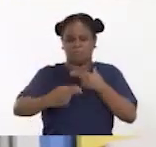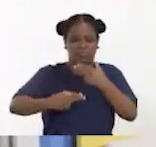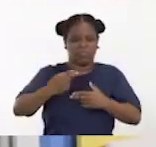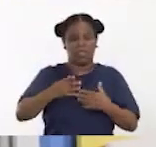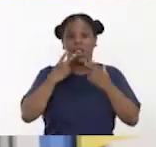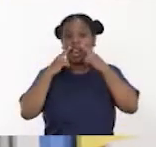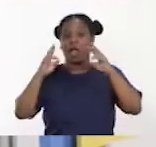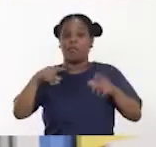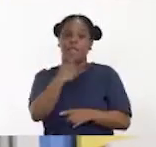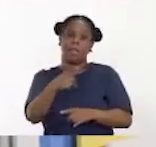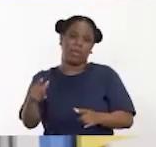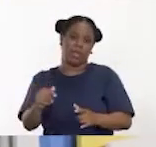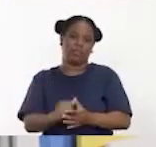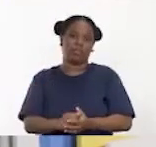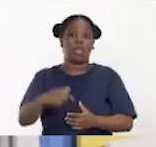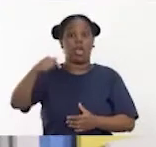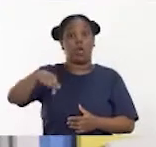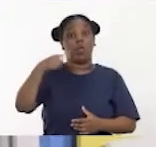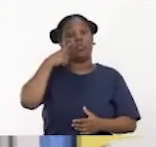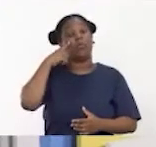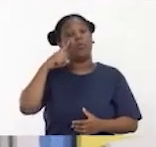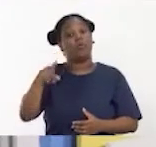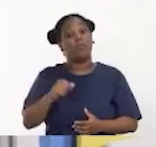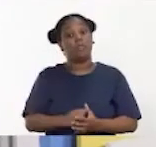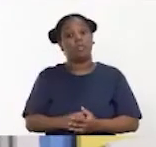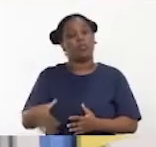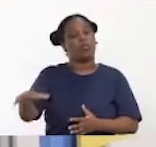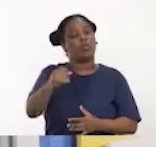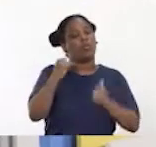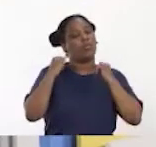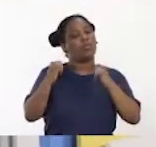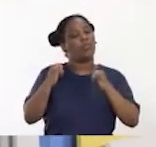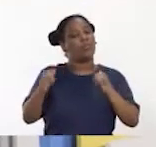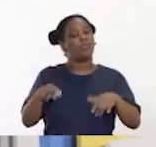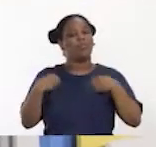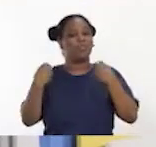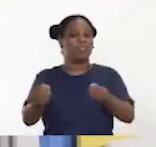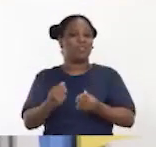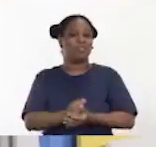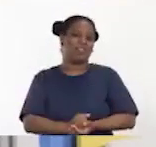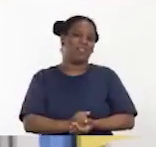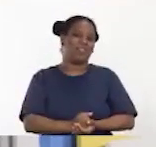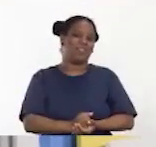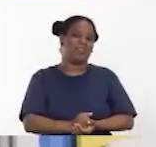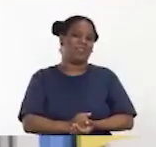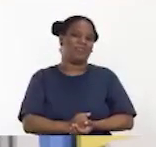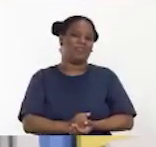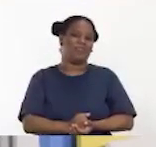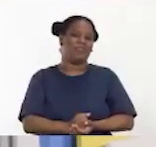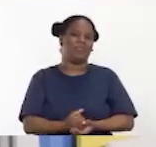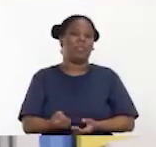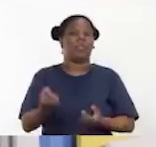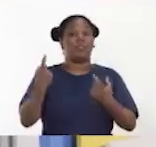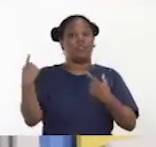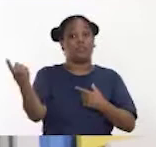con toda la información que nos están brindando, que incluso nosotros mismos pudiéramos ponernos de ejercicio hasta confeccionar